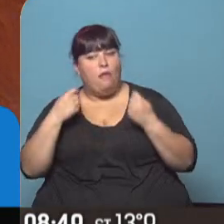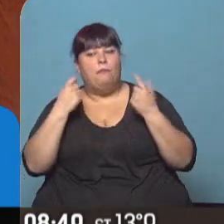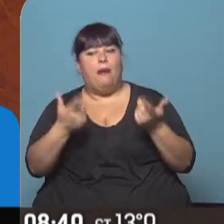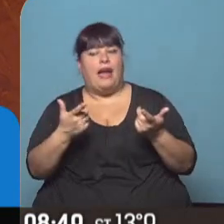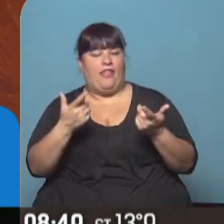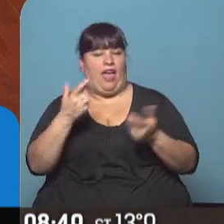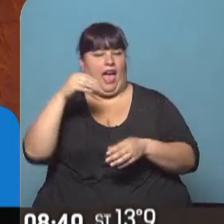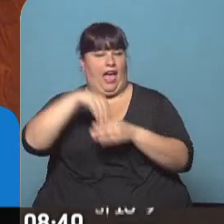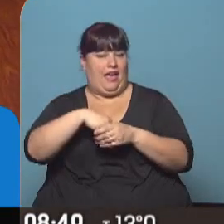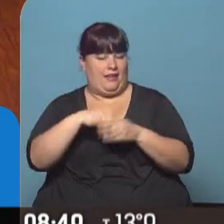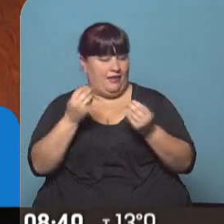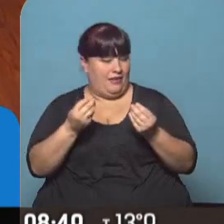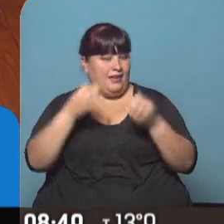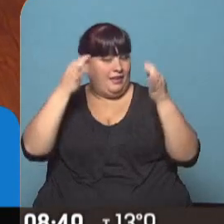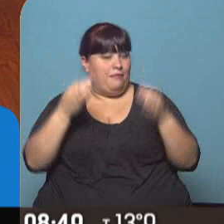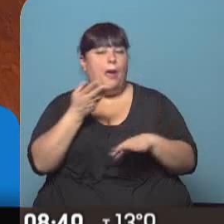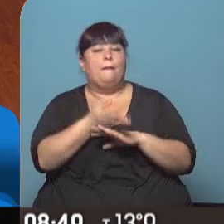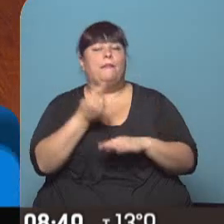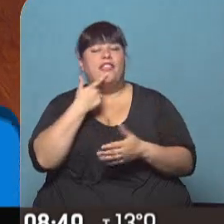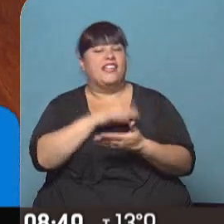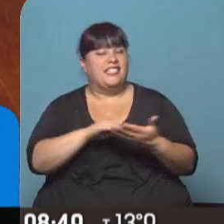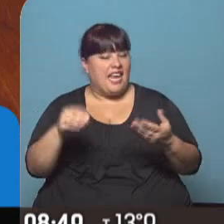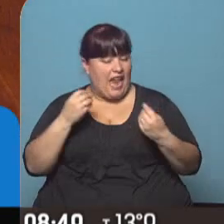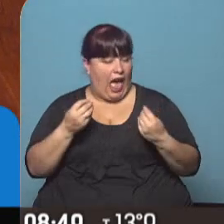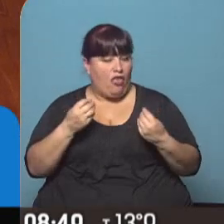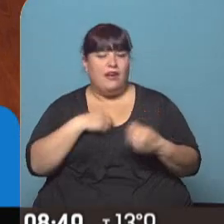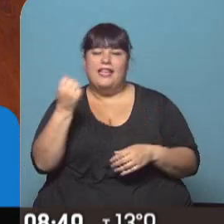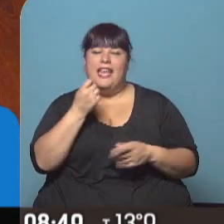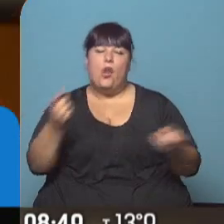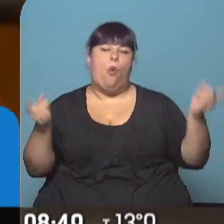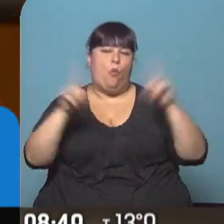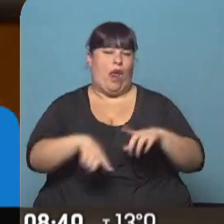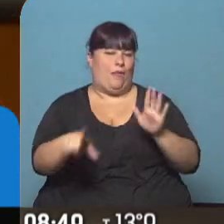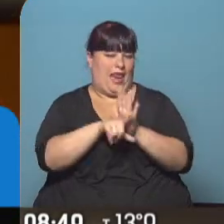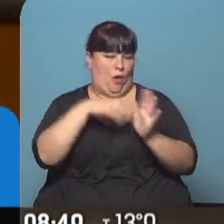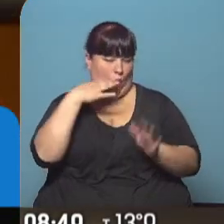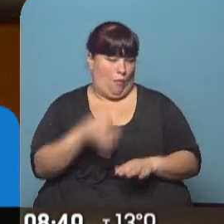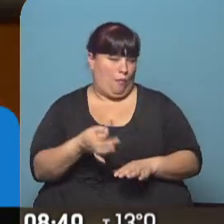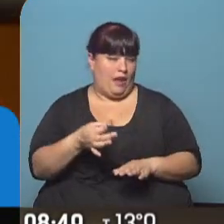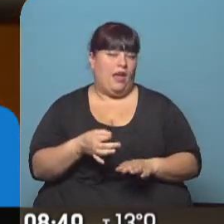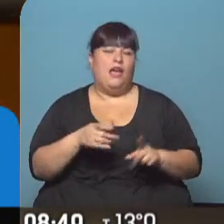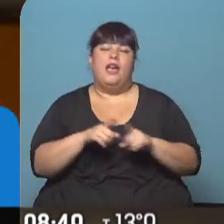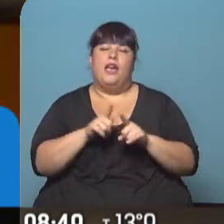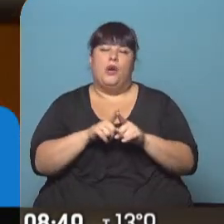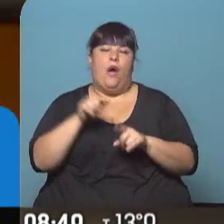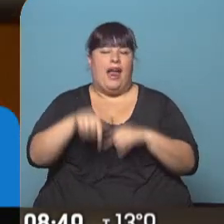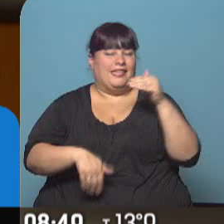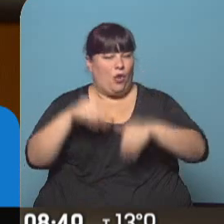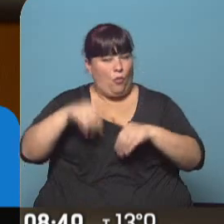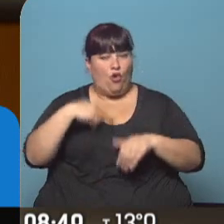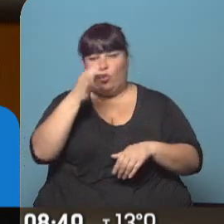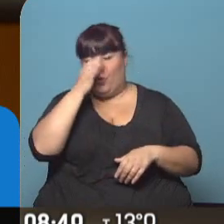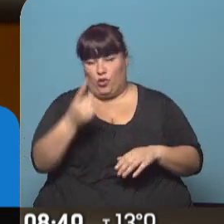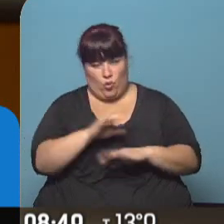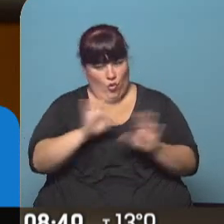las competencias? Lo que le está pidiendo al Senado es, lo que queremos es que vuelva a la legalidad y hacer y estas elecciones el día